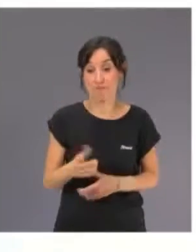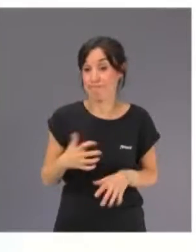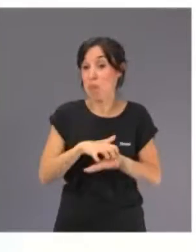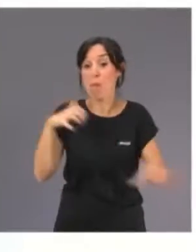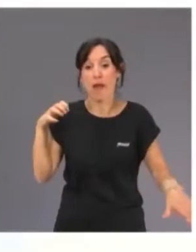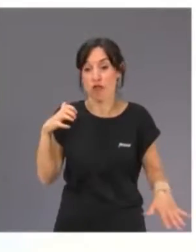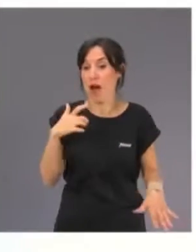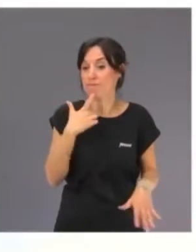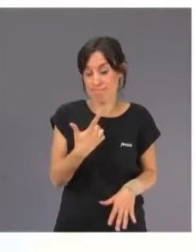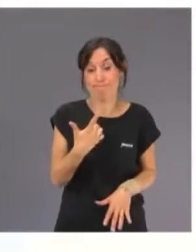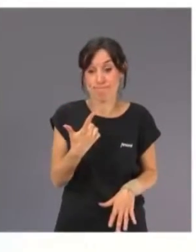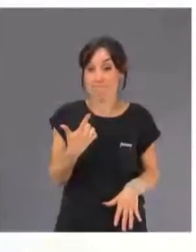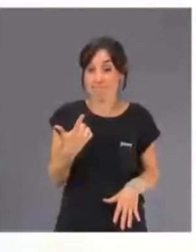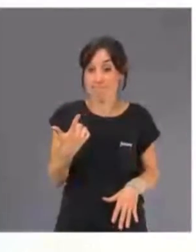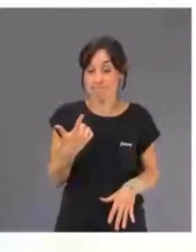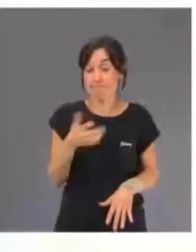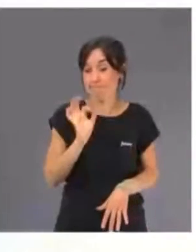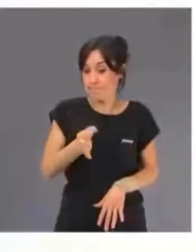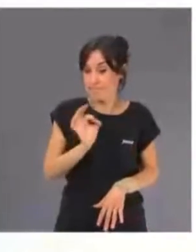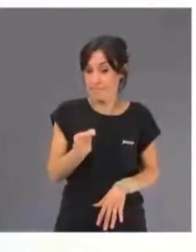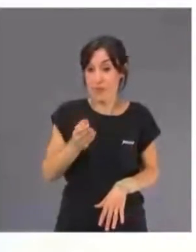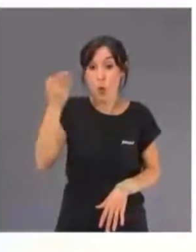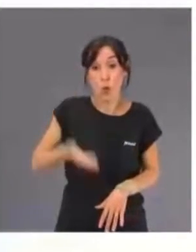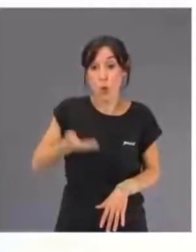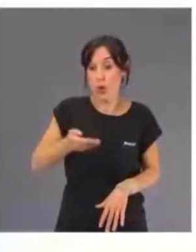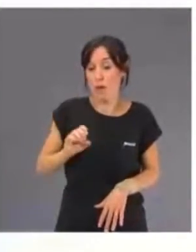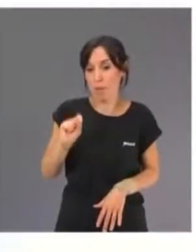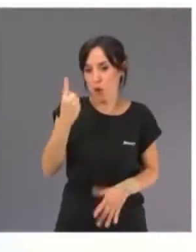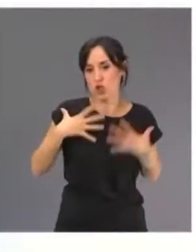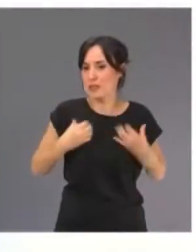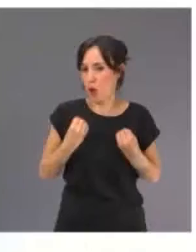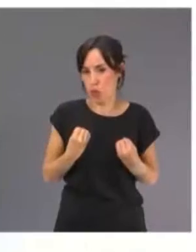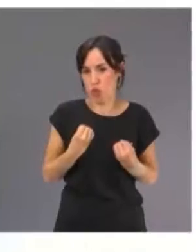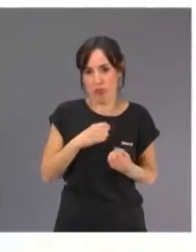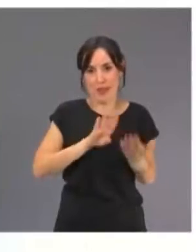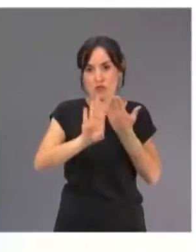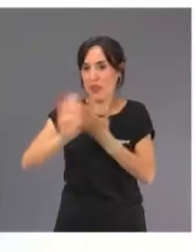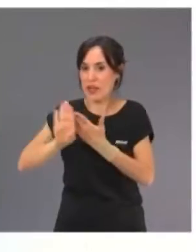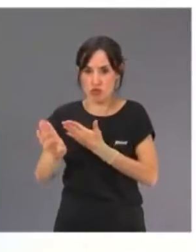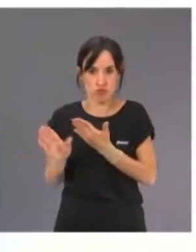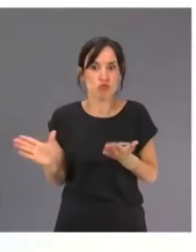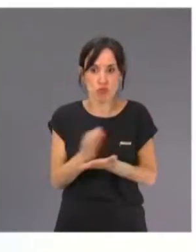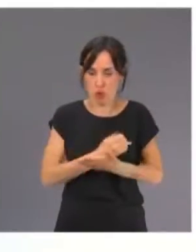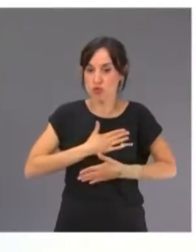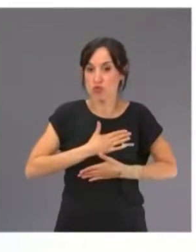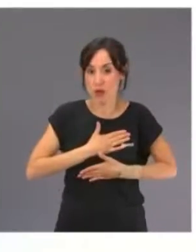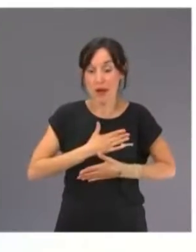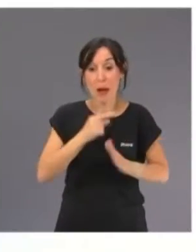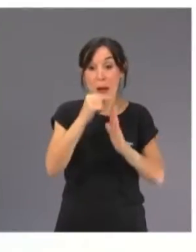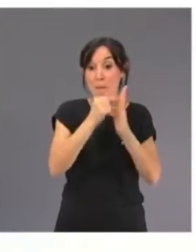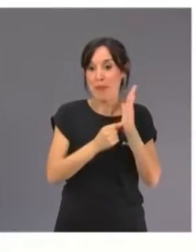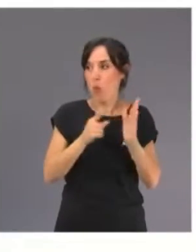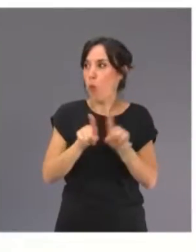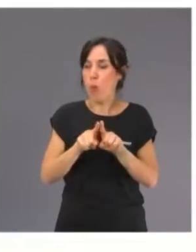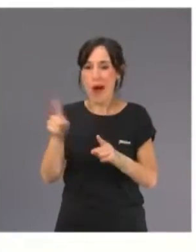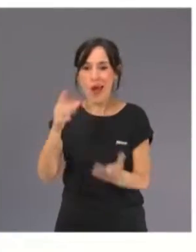se pronunció en el sentido de que efectivamente lo importante es la salud de los convecinos, que es una medida que no está